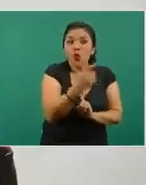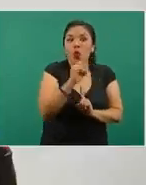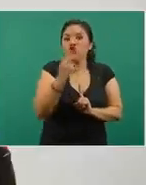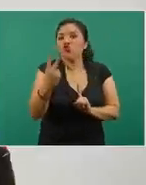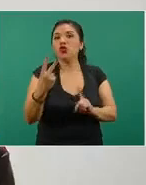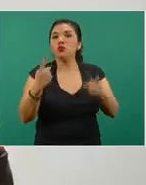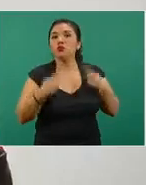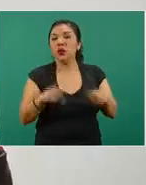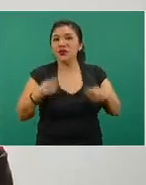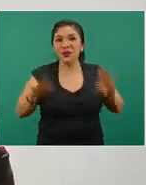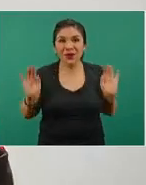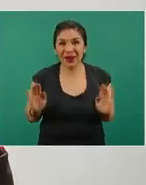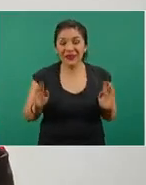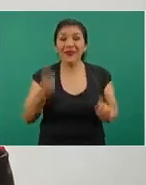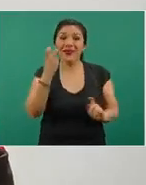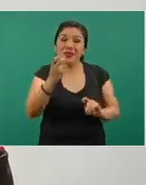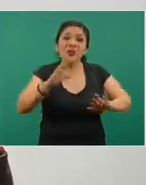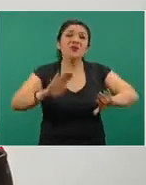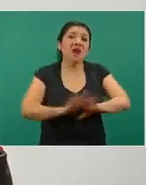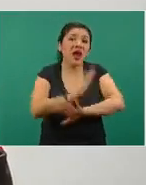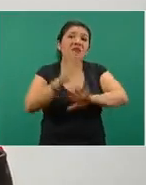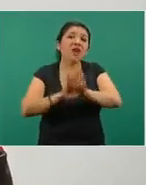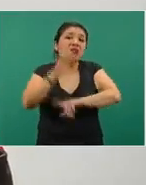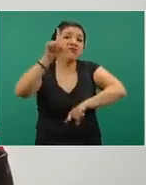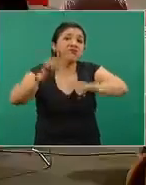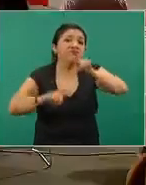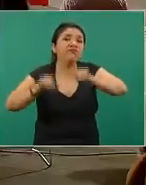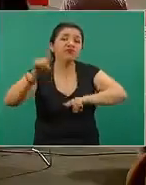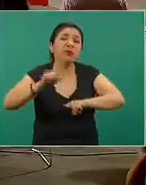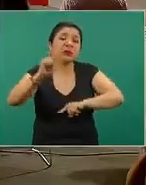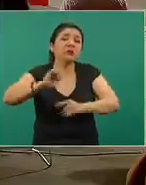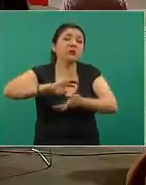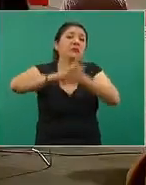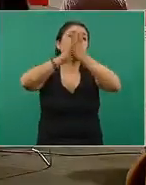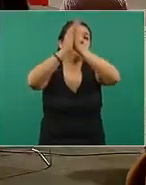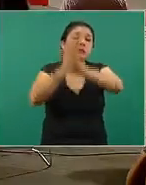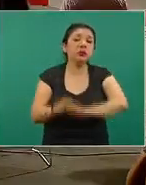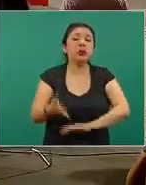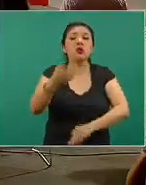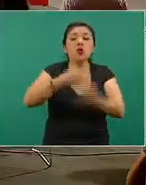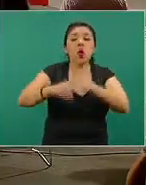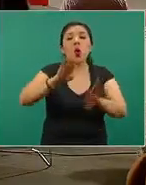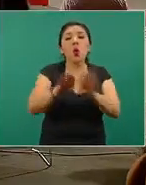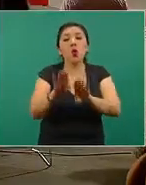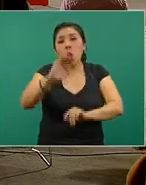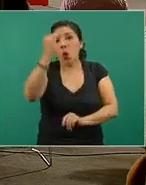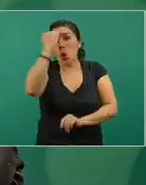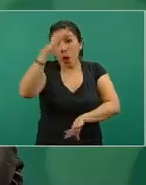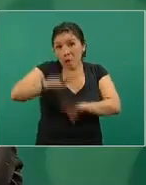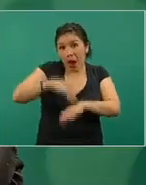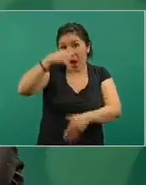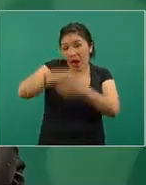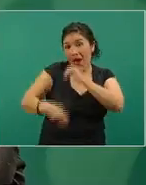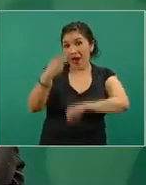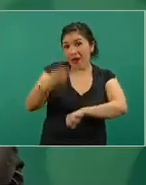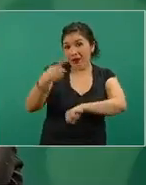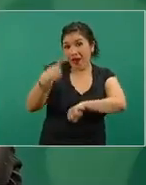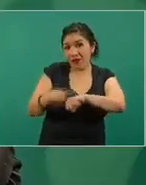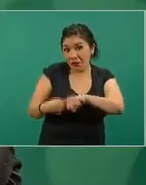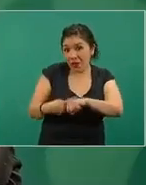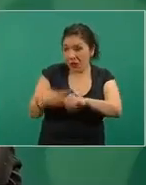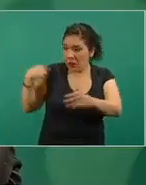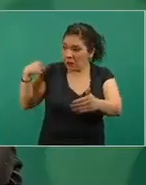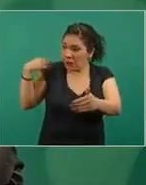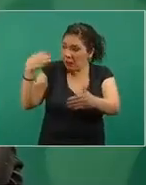2 personas, ¿no? Entonces esto varía conforme ha ido evolucionando y conforme conocemos más de la enfermedad y